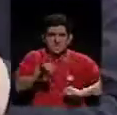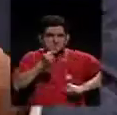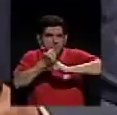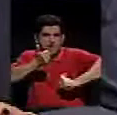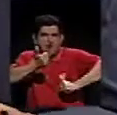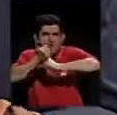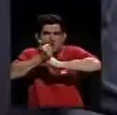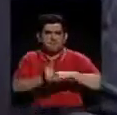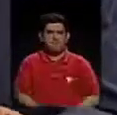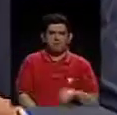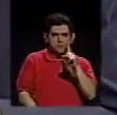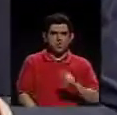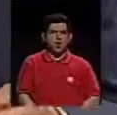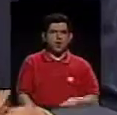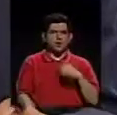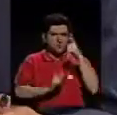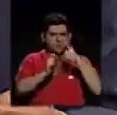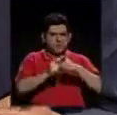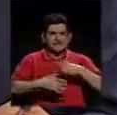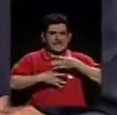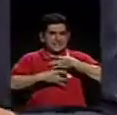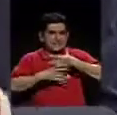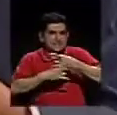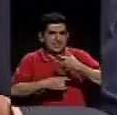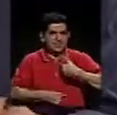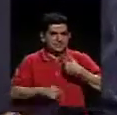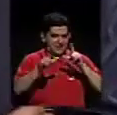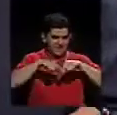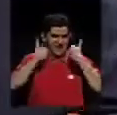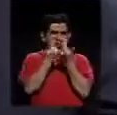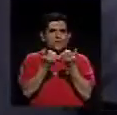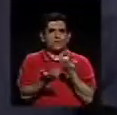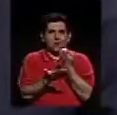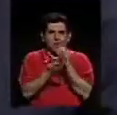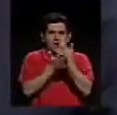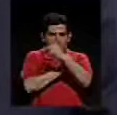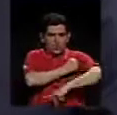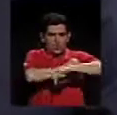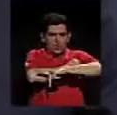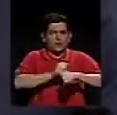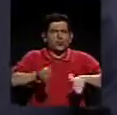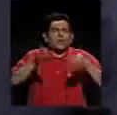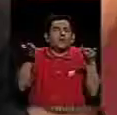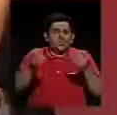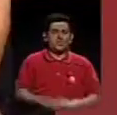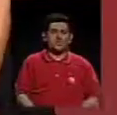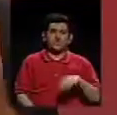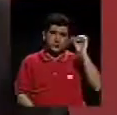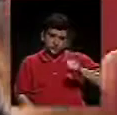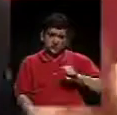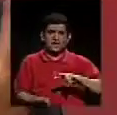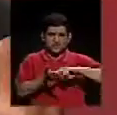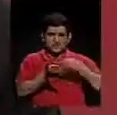de determinados intereses que claramente son los de unos grupos económicos del país? Sí, es una reducción